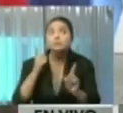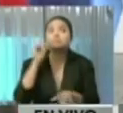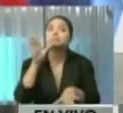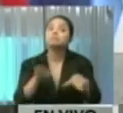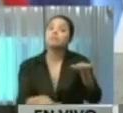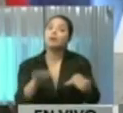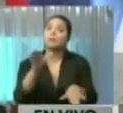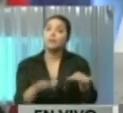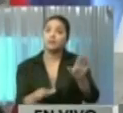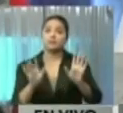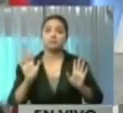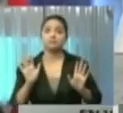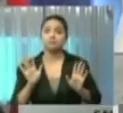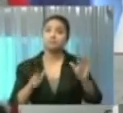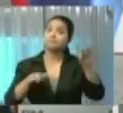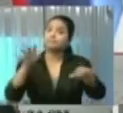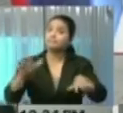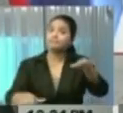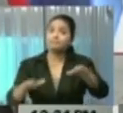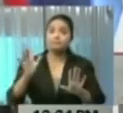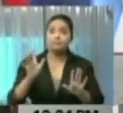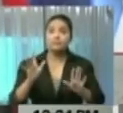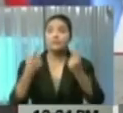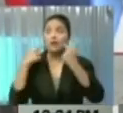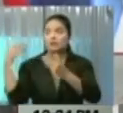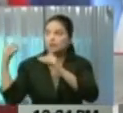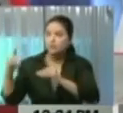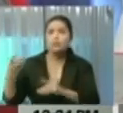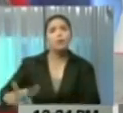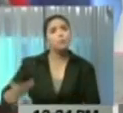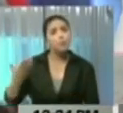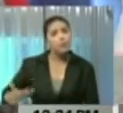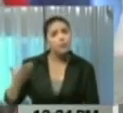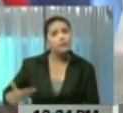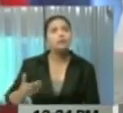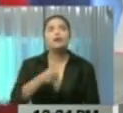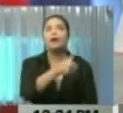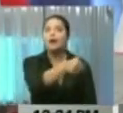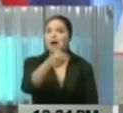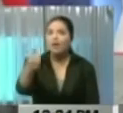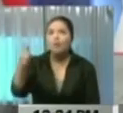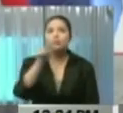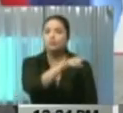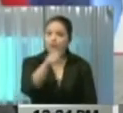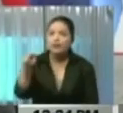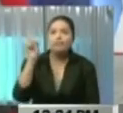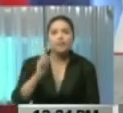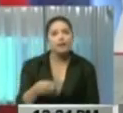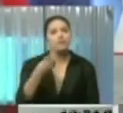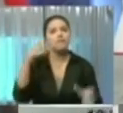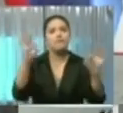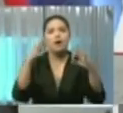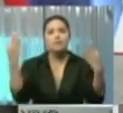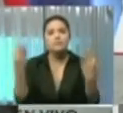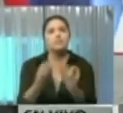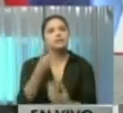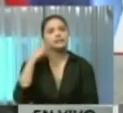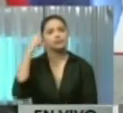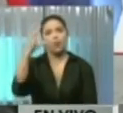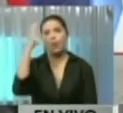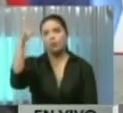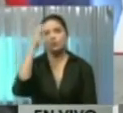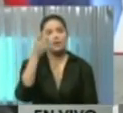más, incluso, que de estas medidas, que son muy importantes, de cada uno de nosotros, de cada una de las familias venezolanas, en el